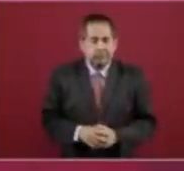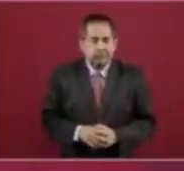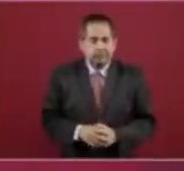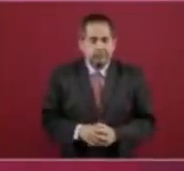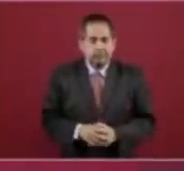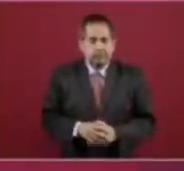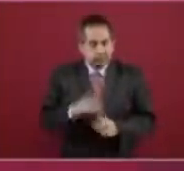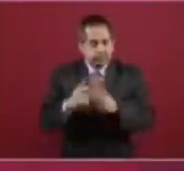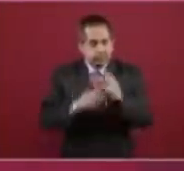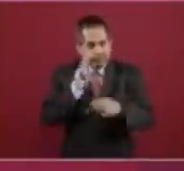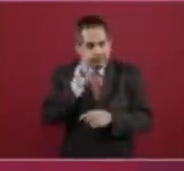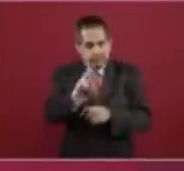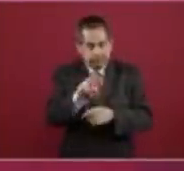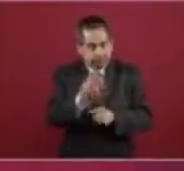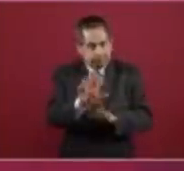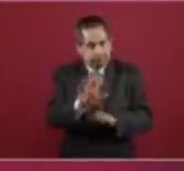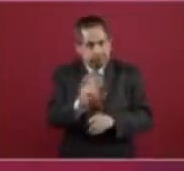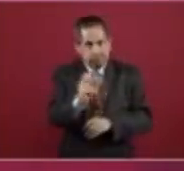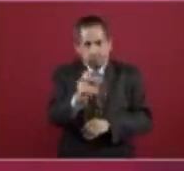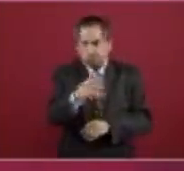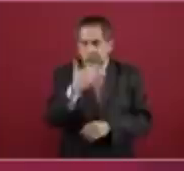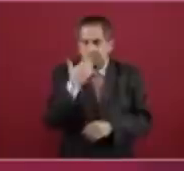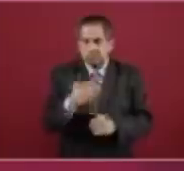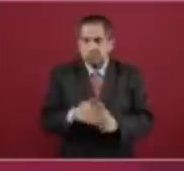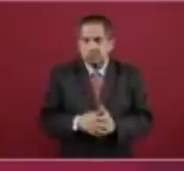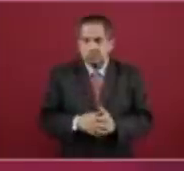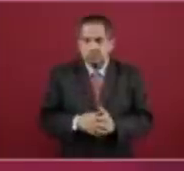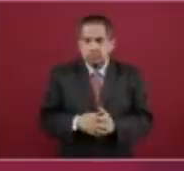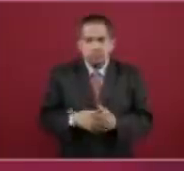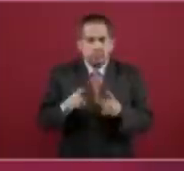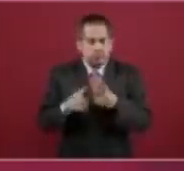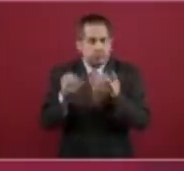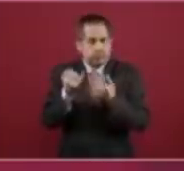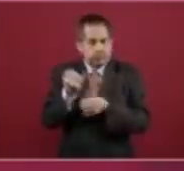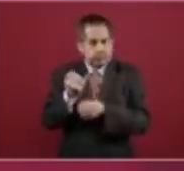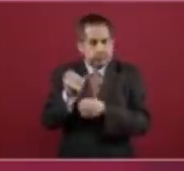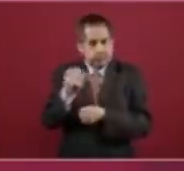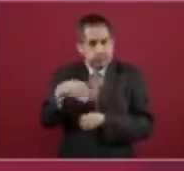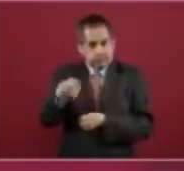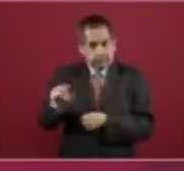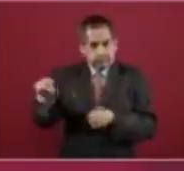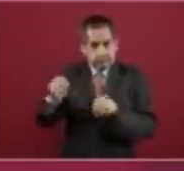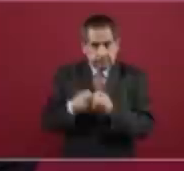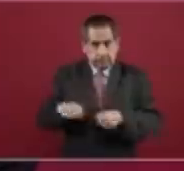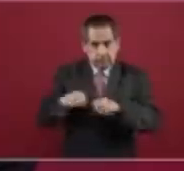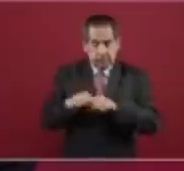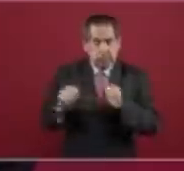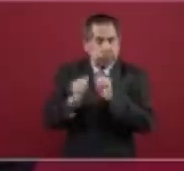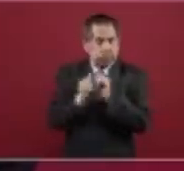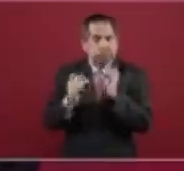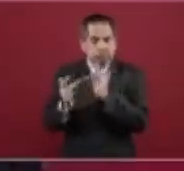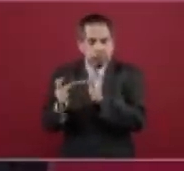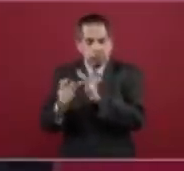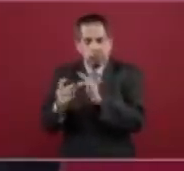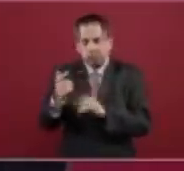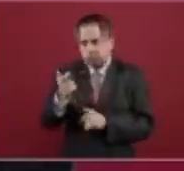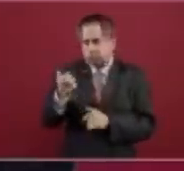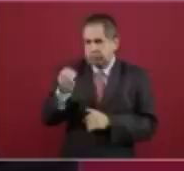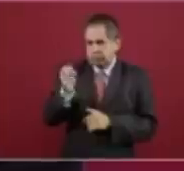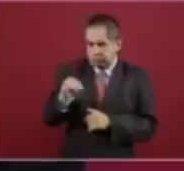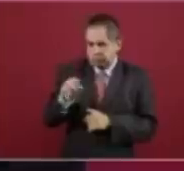Vemos lo de el Seguro Social con Germán